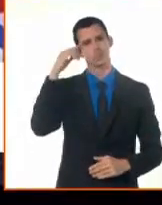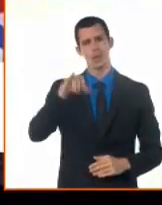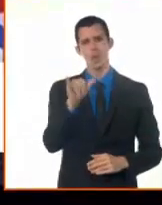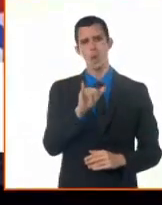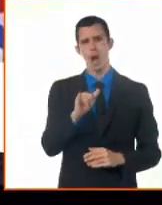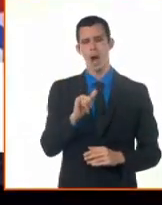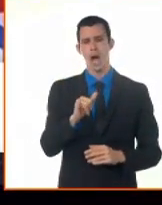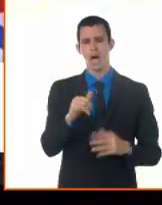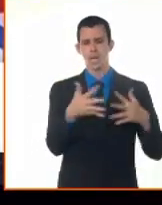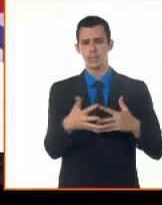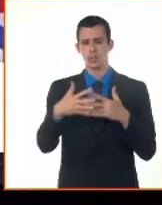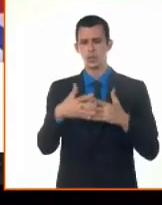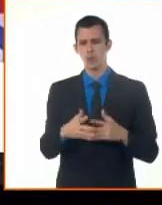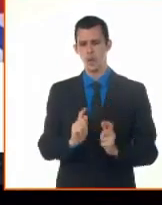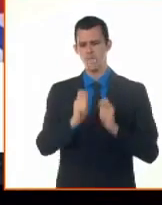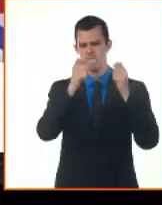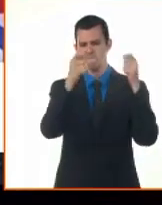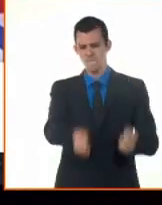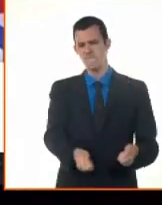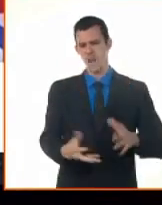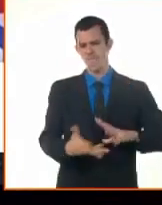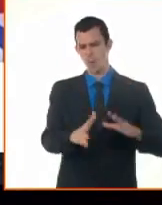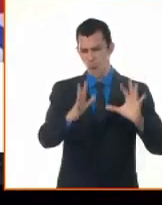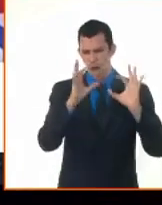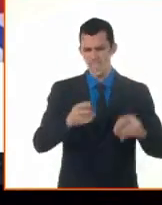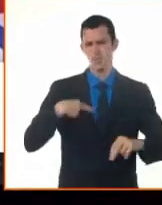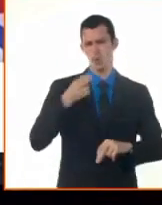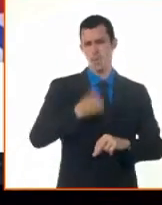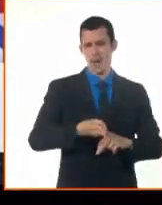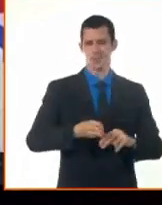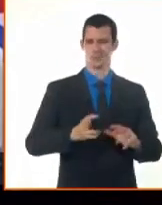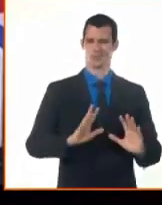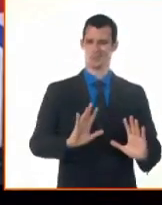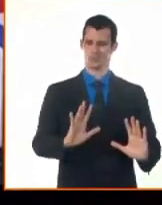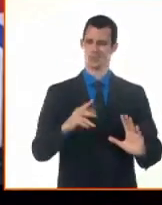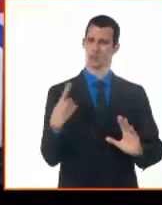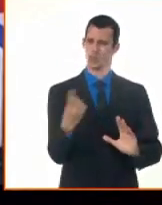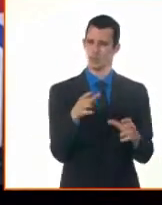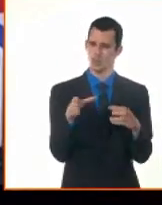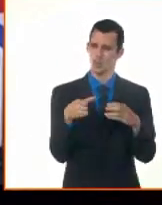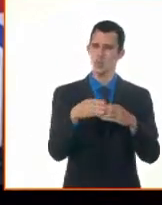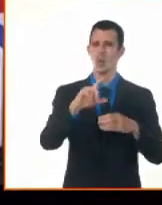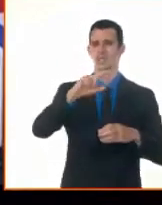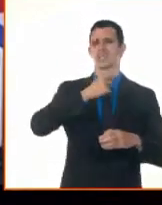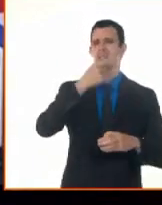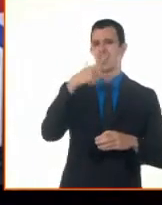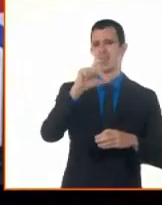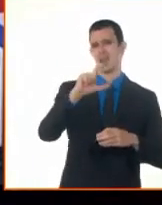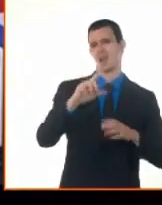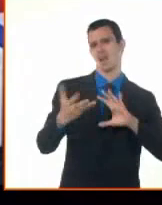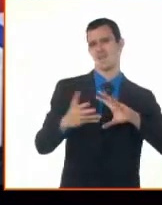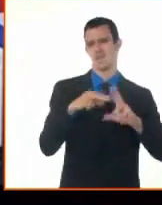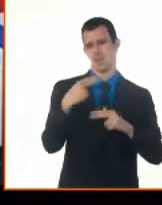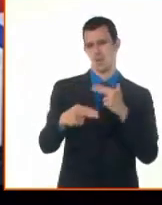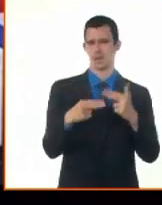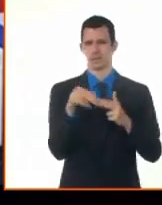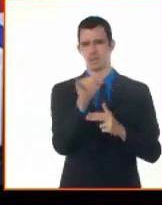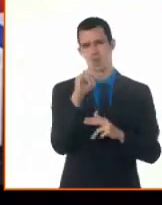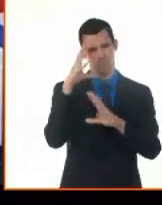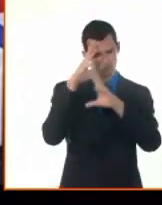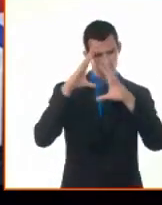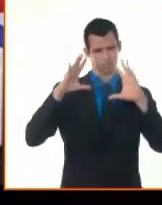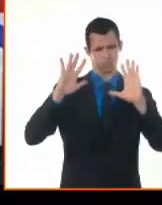la región se une bajo el liderazgo de la celac honrando el compromiso con la proclama de América Latina y el Caribe